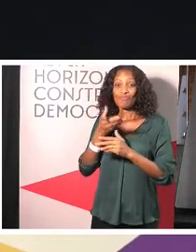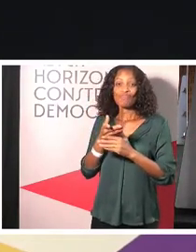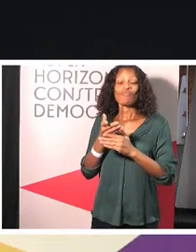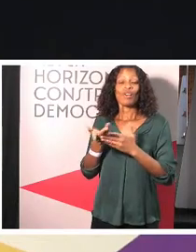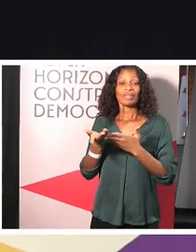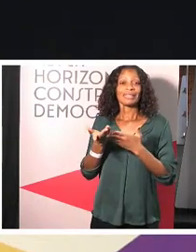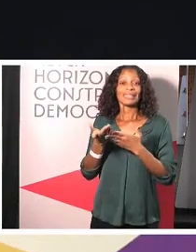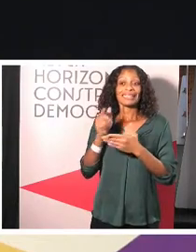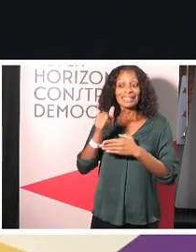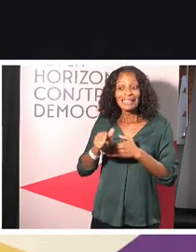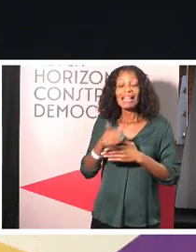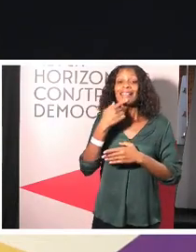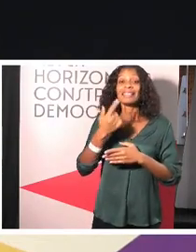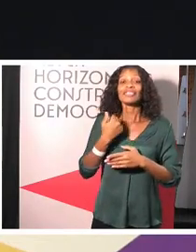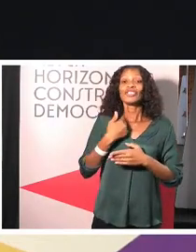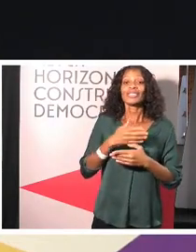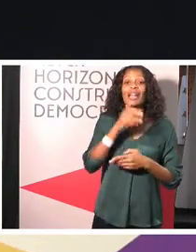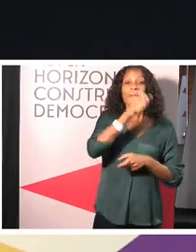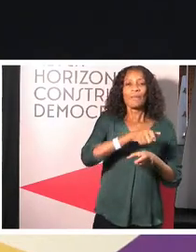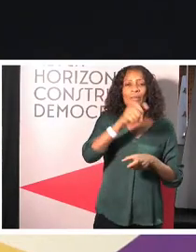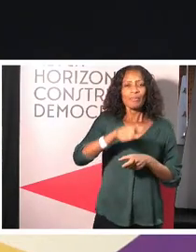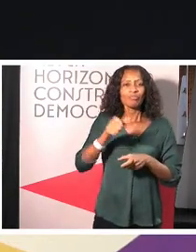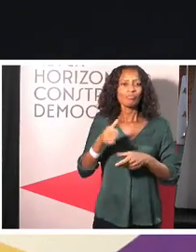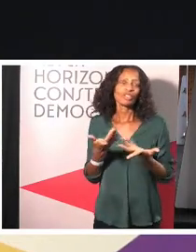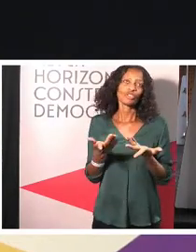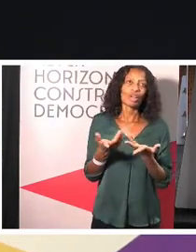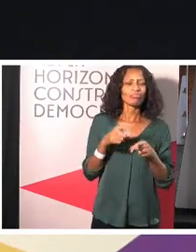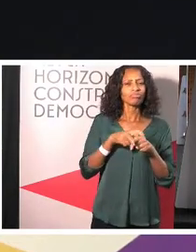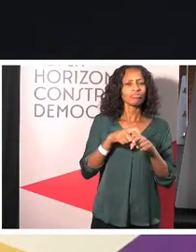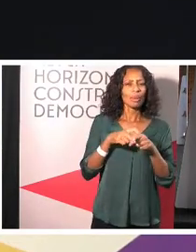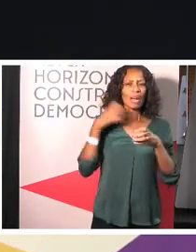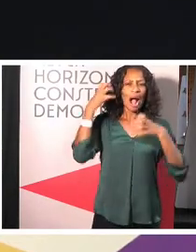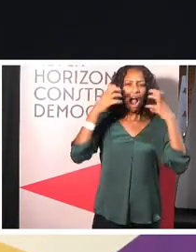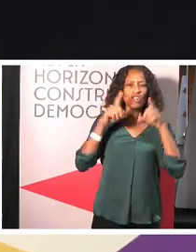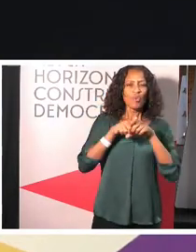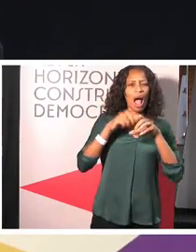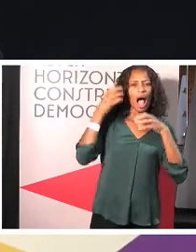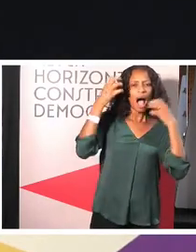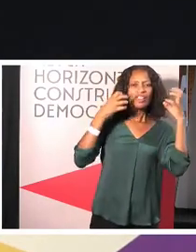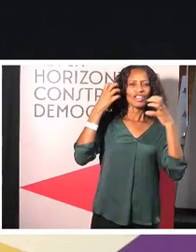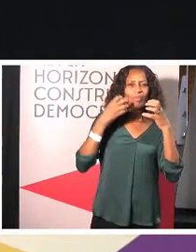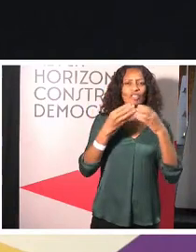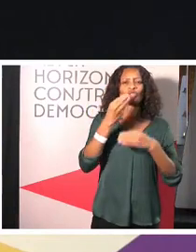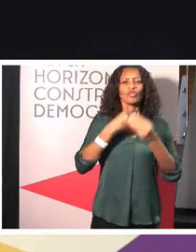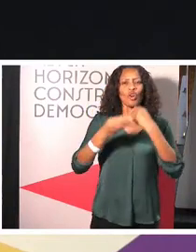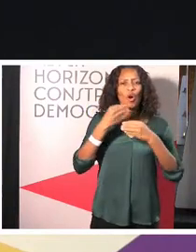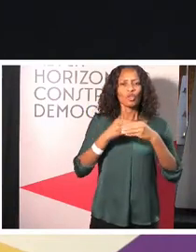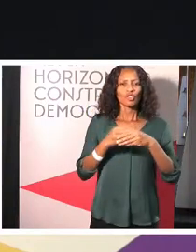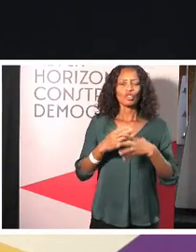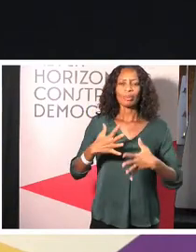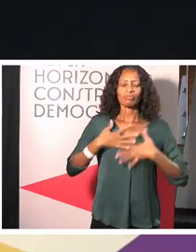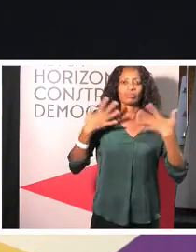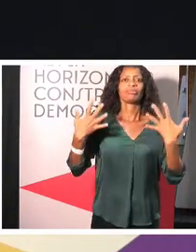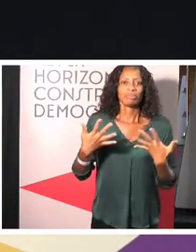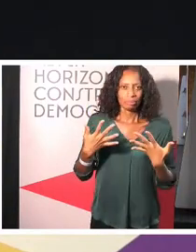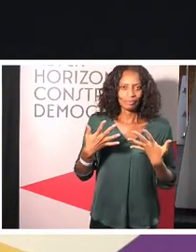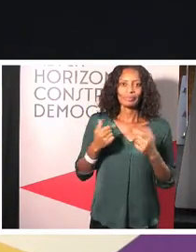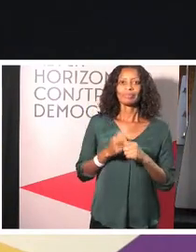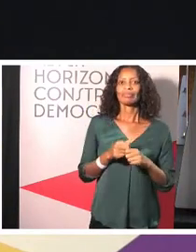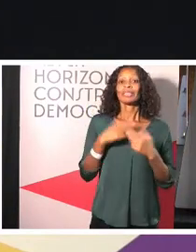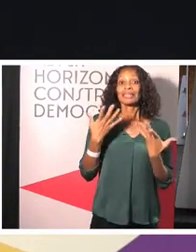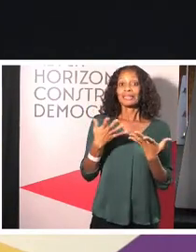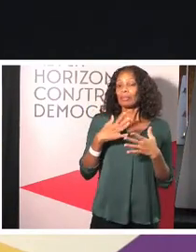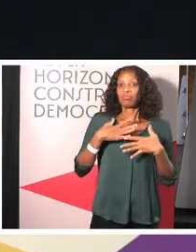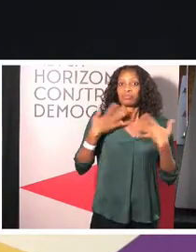que ha establecido que los seres humanos son una especie de animales que consumen en base a impulsos inmediatos y a sus